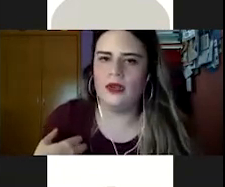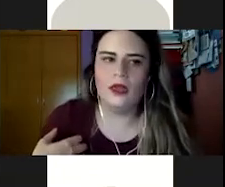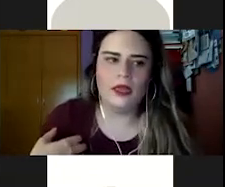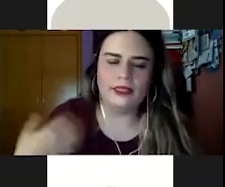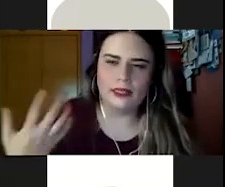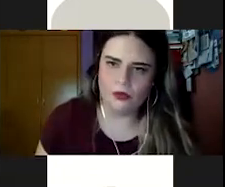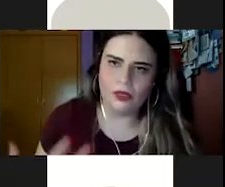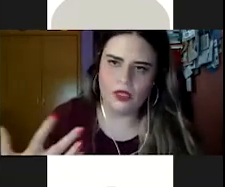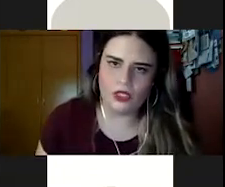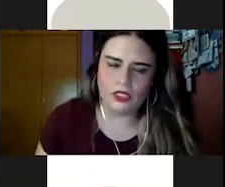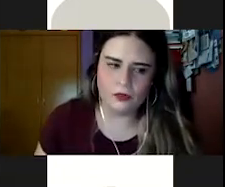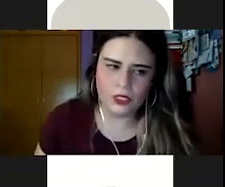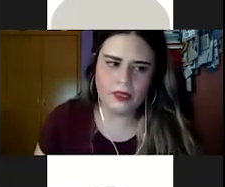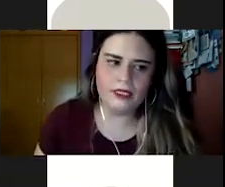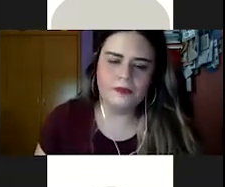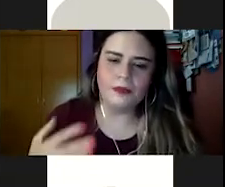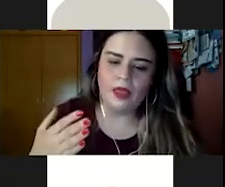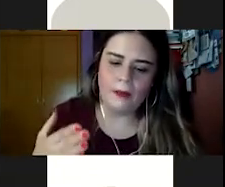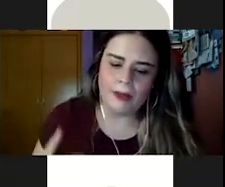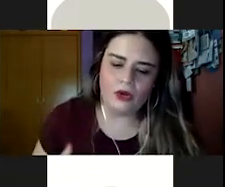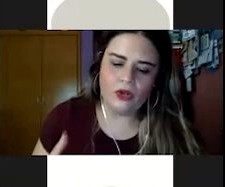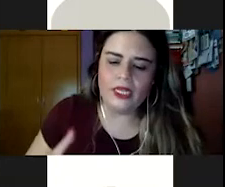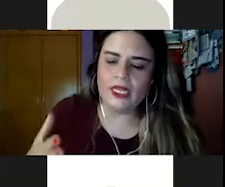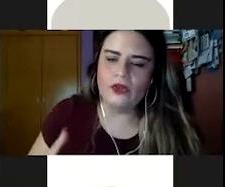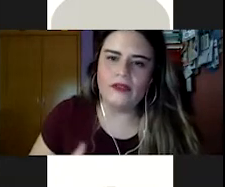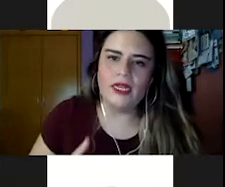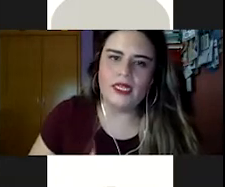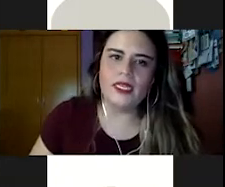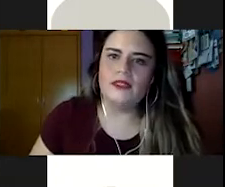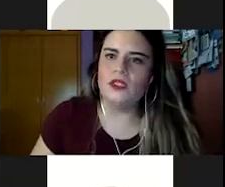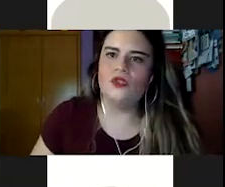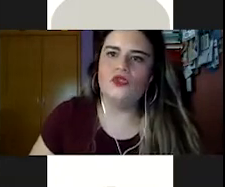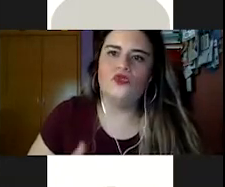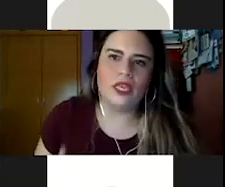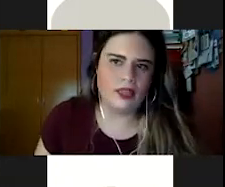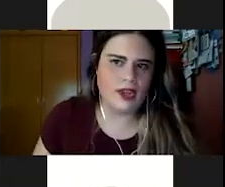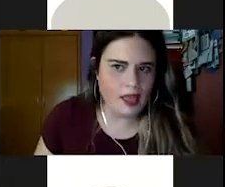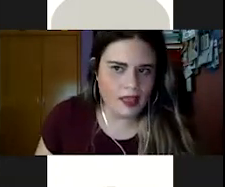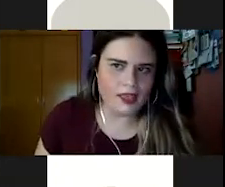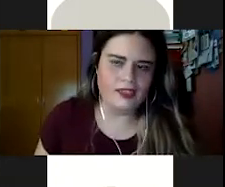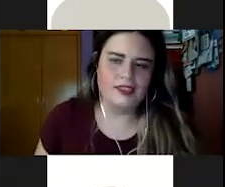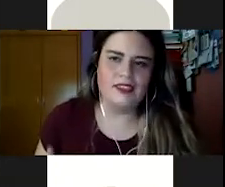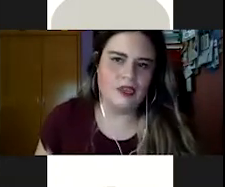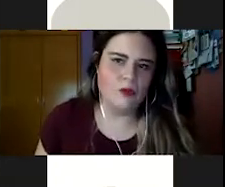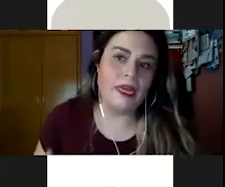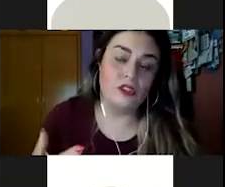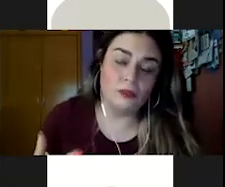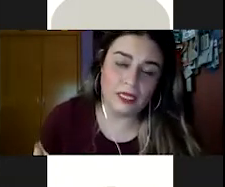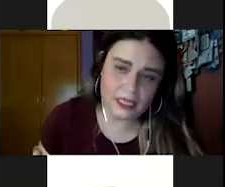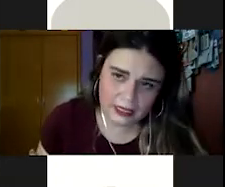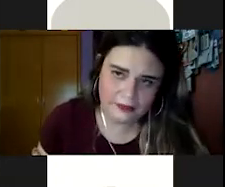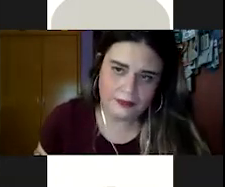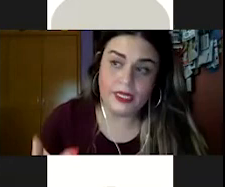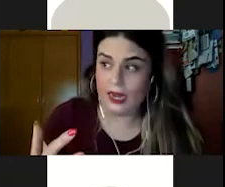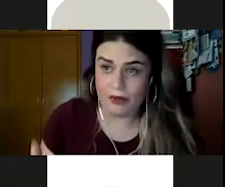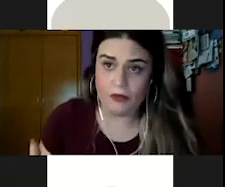están públicos y disponibles, pero lo que quiero que vean aquí es que no sucede nada si un país no